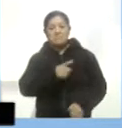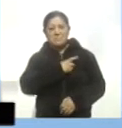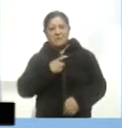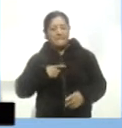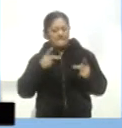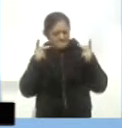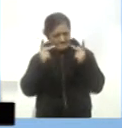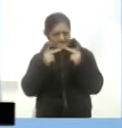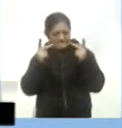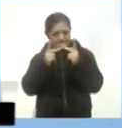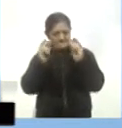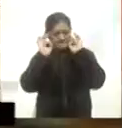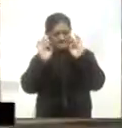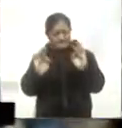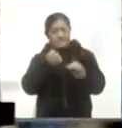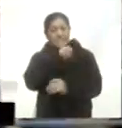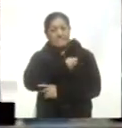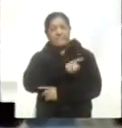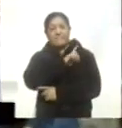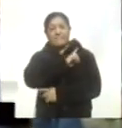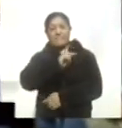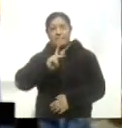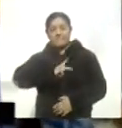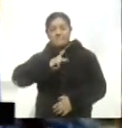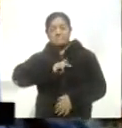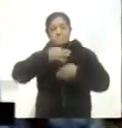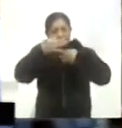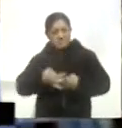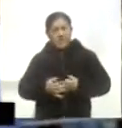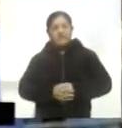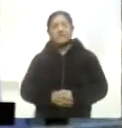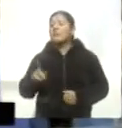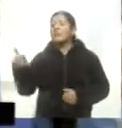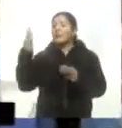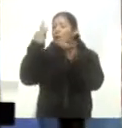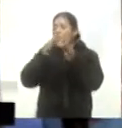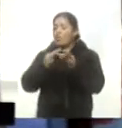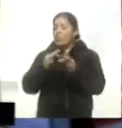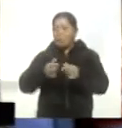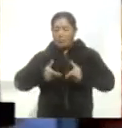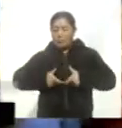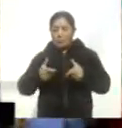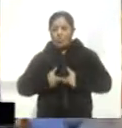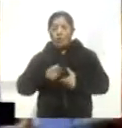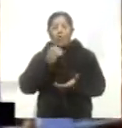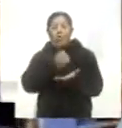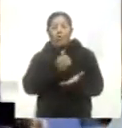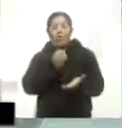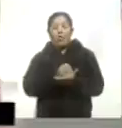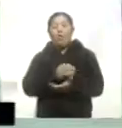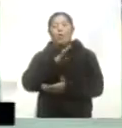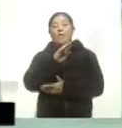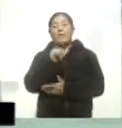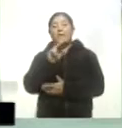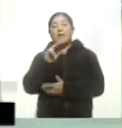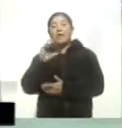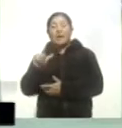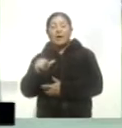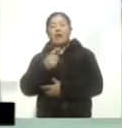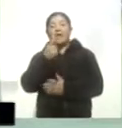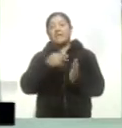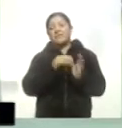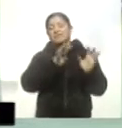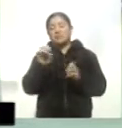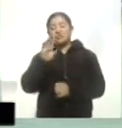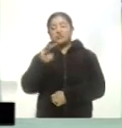perfecto y que mi salud esté bien, puntualizó el medallista olímpico de oro en Barcelona 1992. Sería